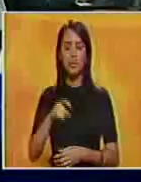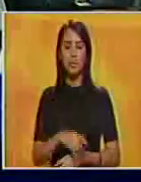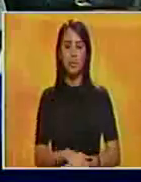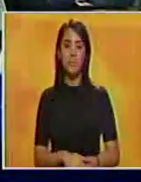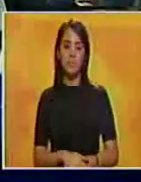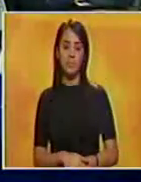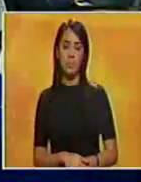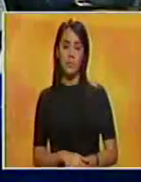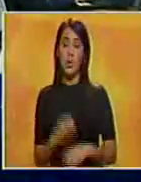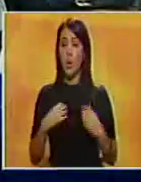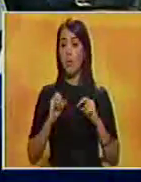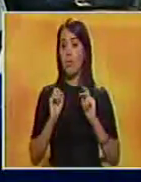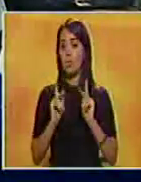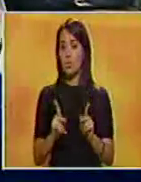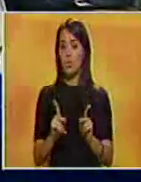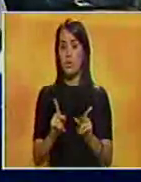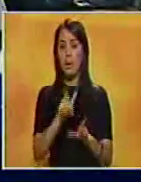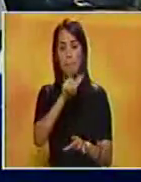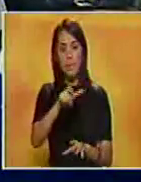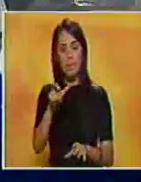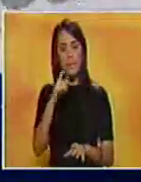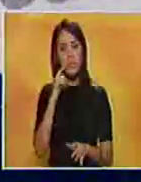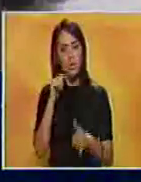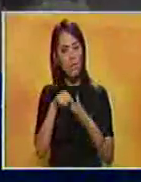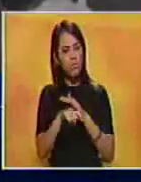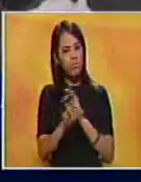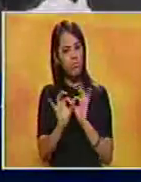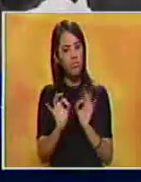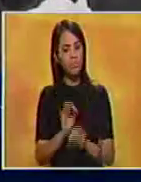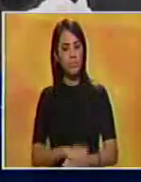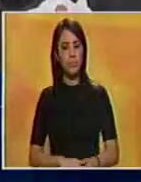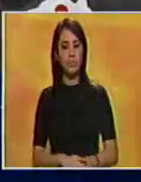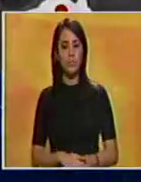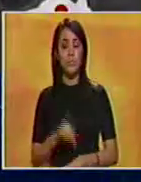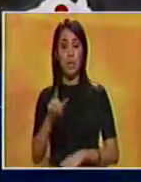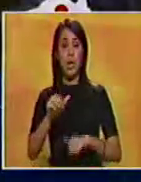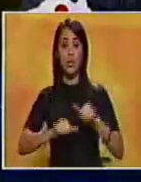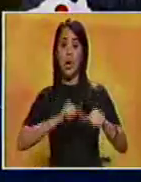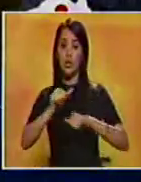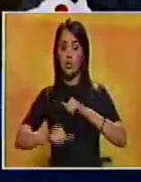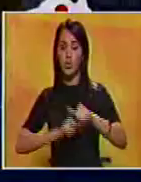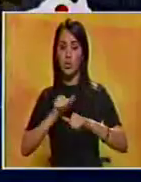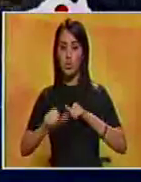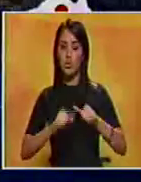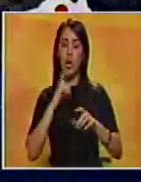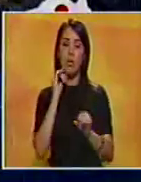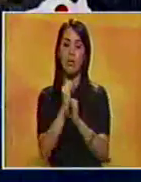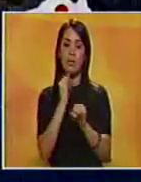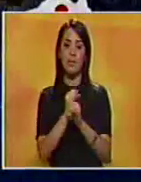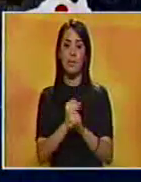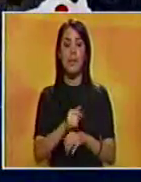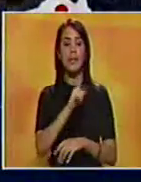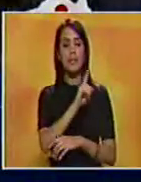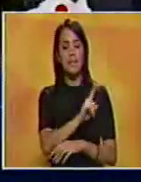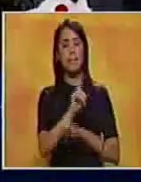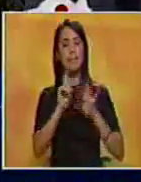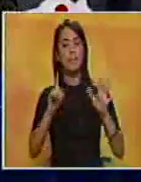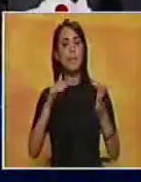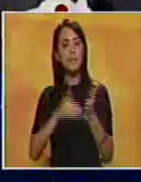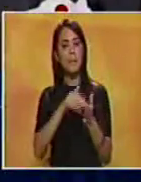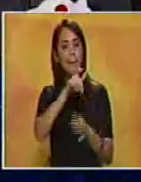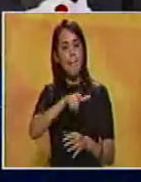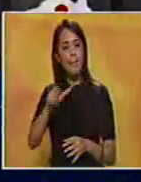alguna oportunidad para gente que no ha tenido acceso. Son una asociación, una red global de más de 16.000